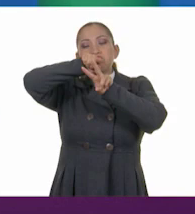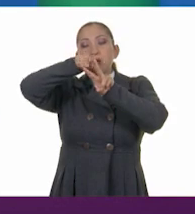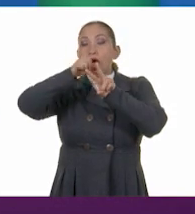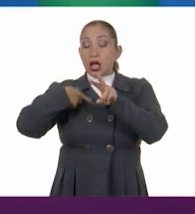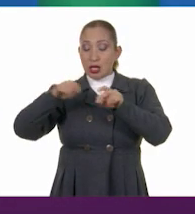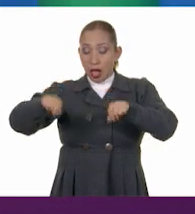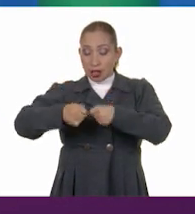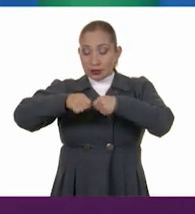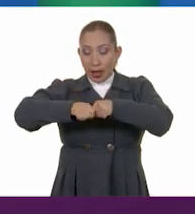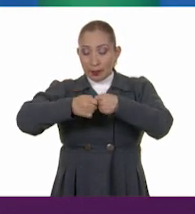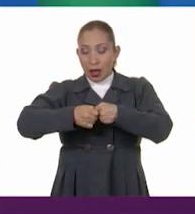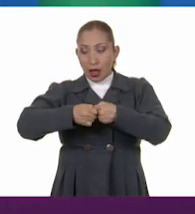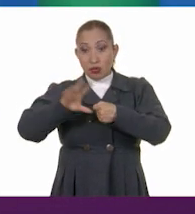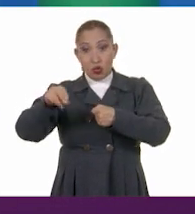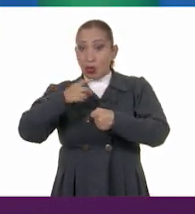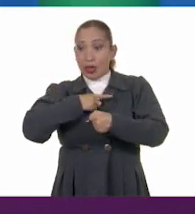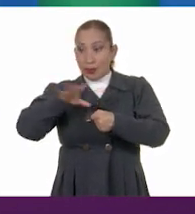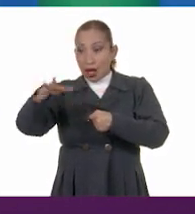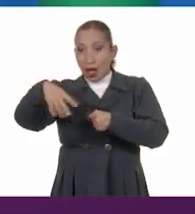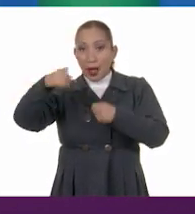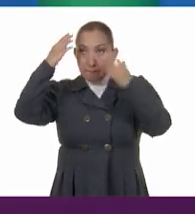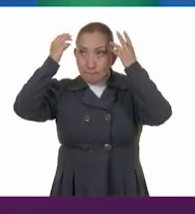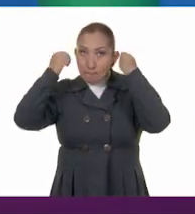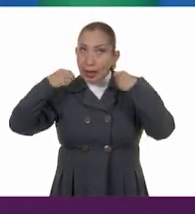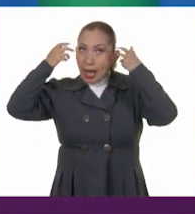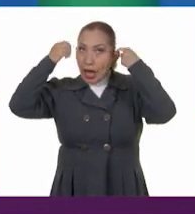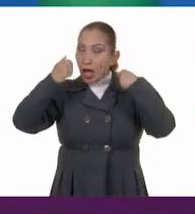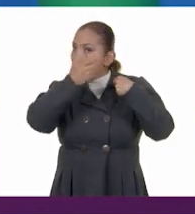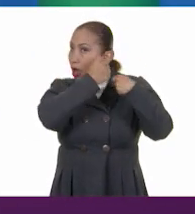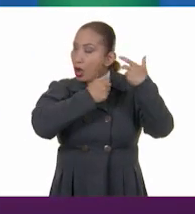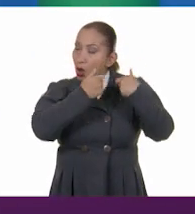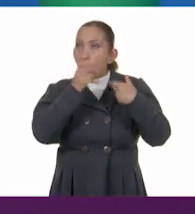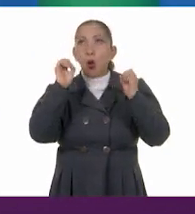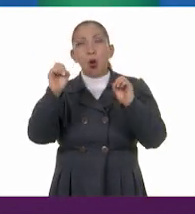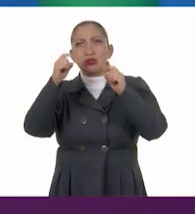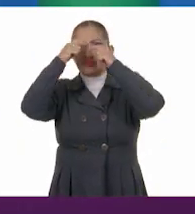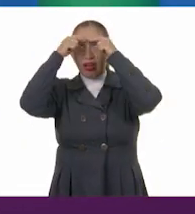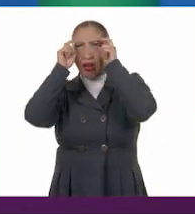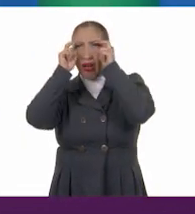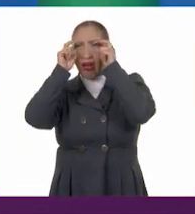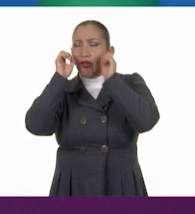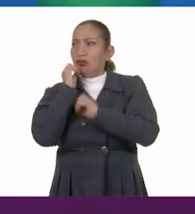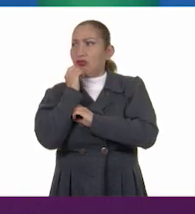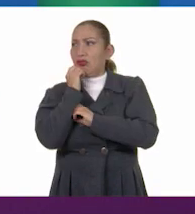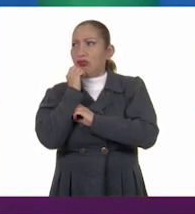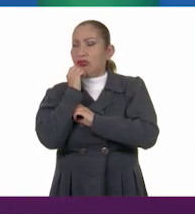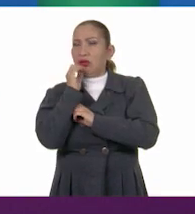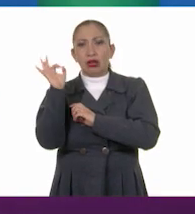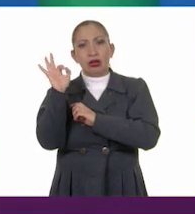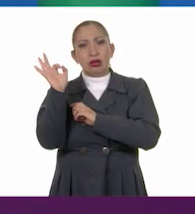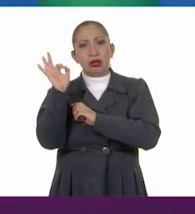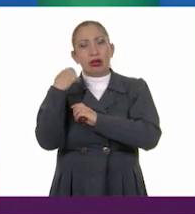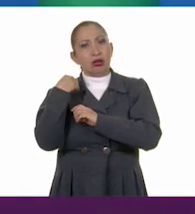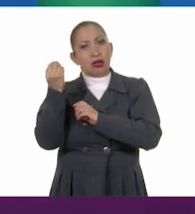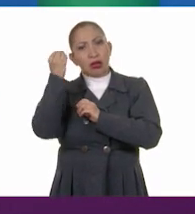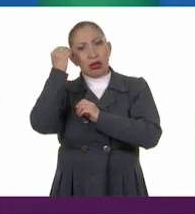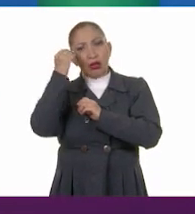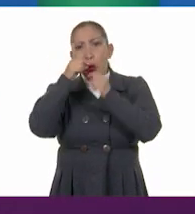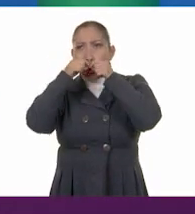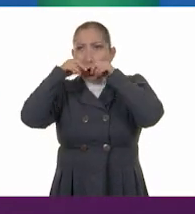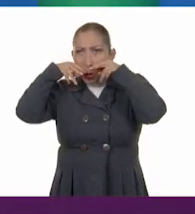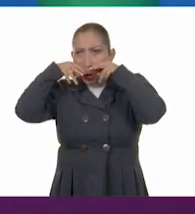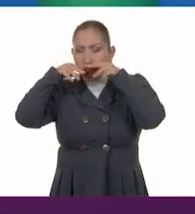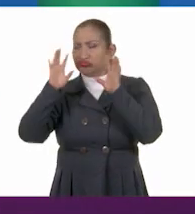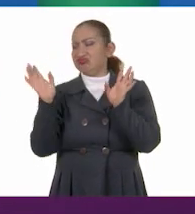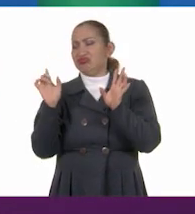el estambre, que no le falte estambre porque ese es el pelo y o son las cejas o tal vez le vamos a poner pelos en la nariz.